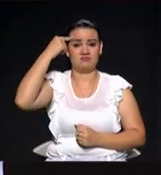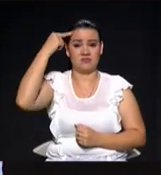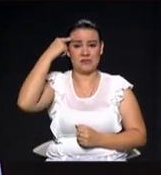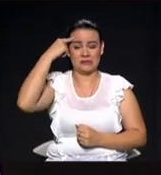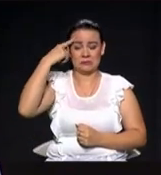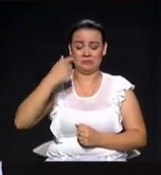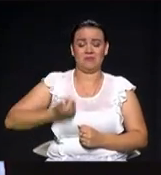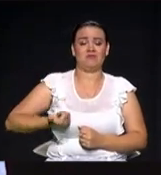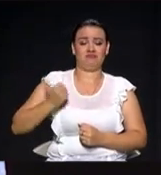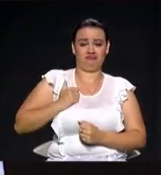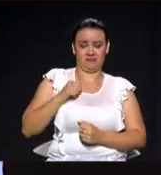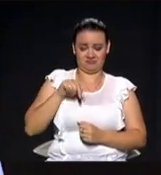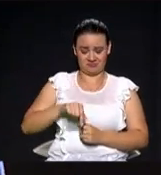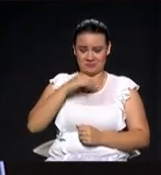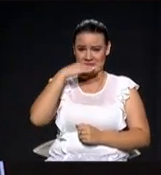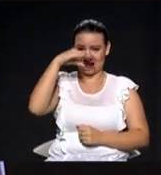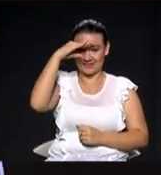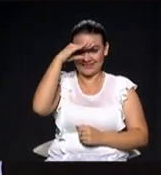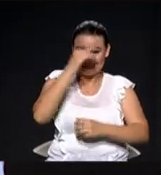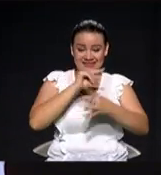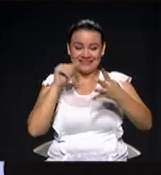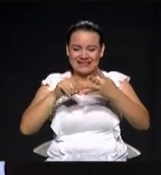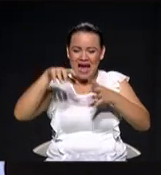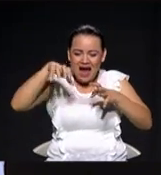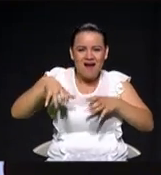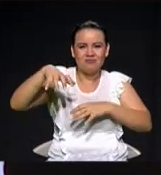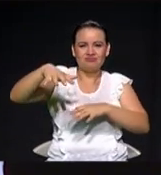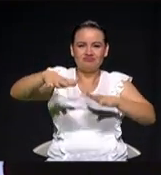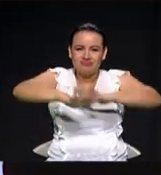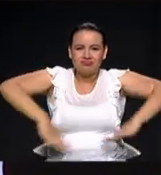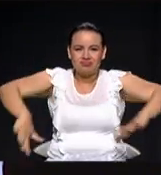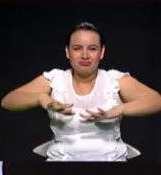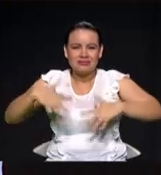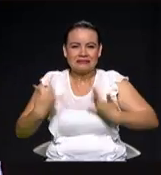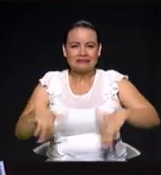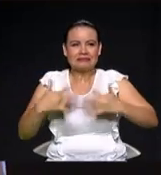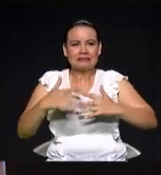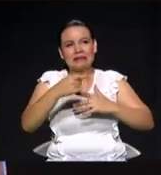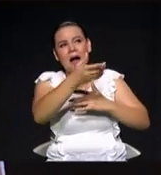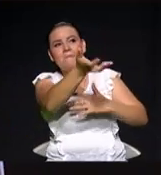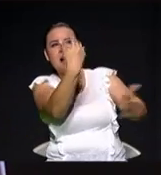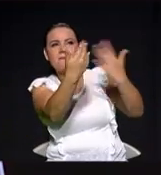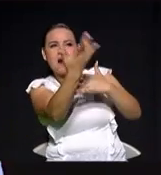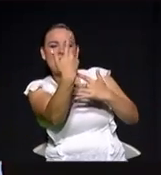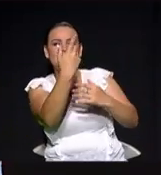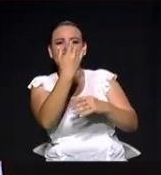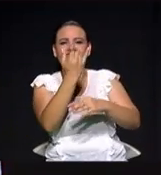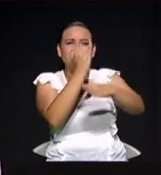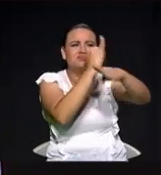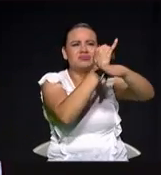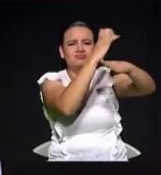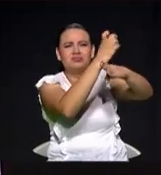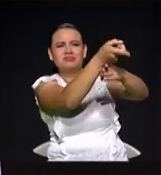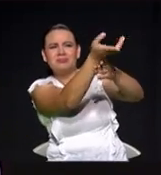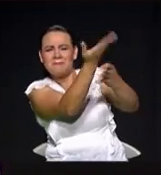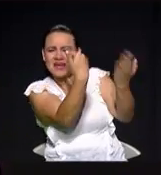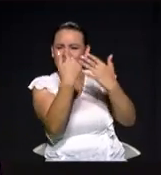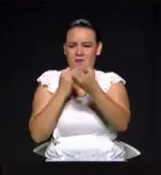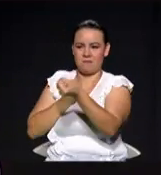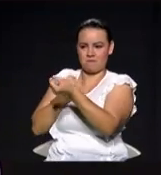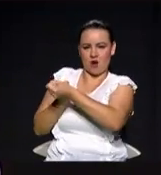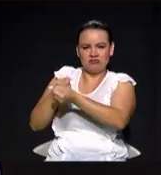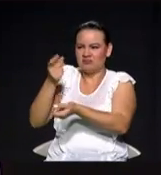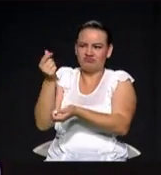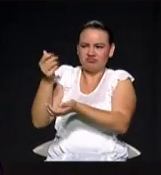y para eso tenemos una gran herramienta que es ruta n por eso va a construir tres rutas en el más una en el chagualo que ya tenemos